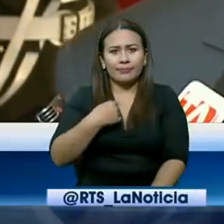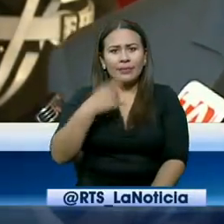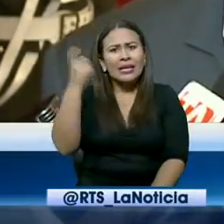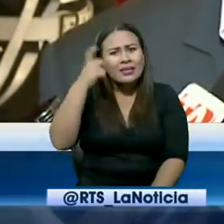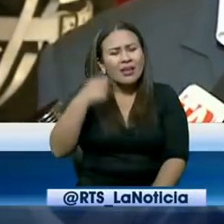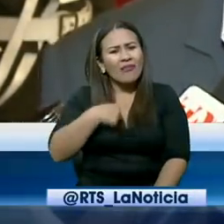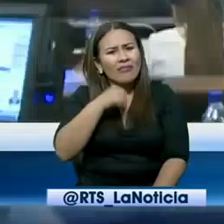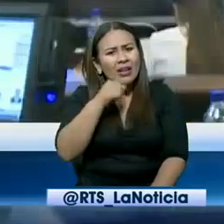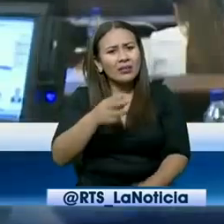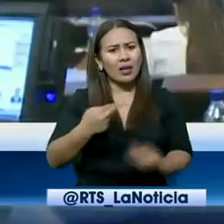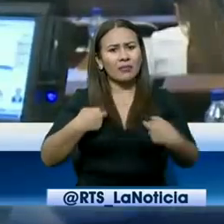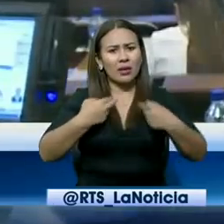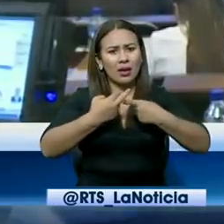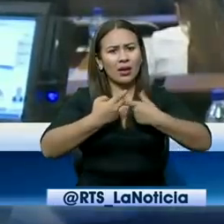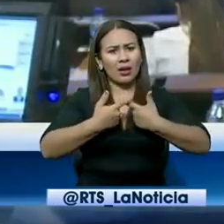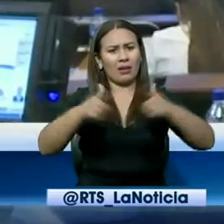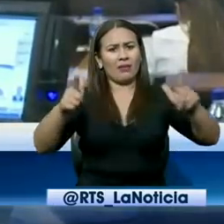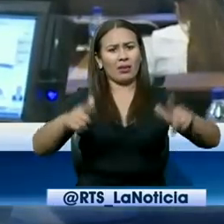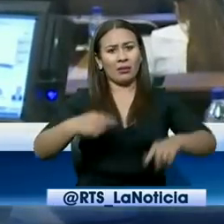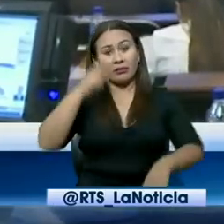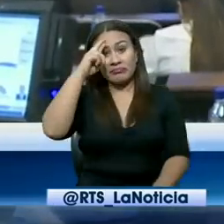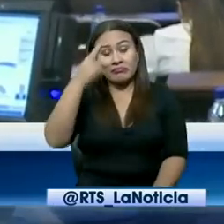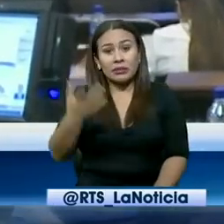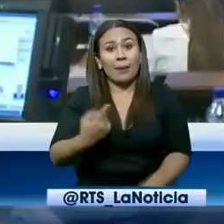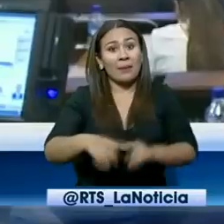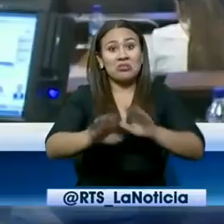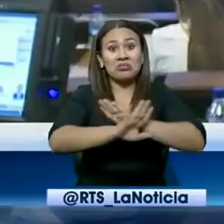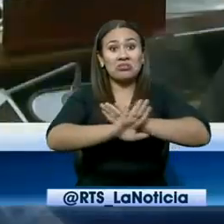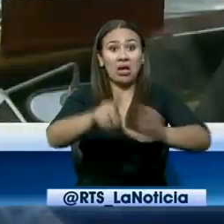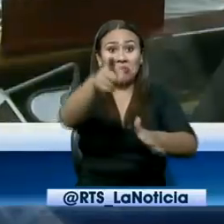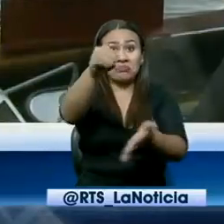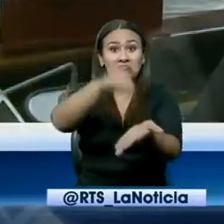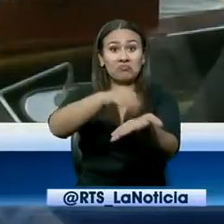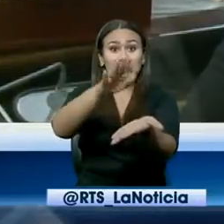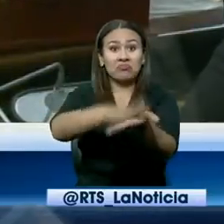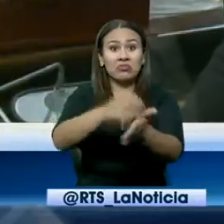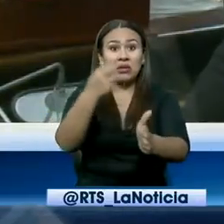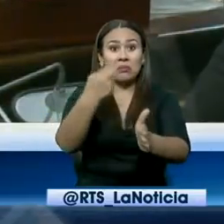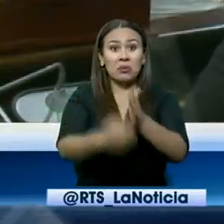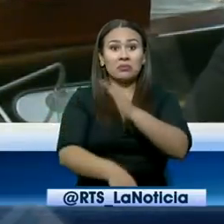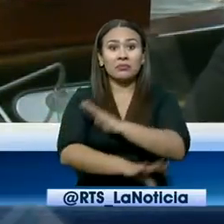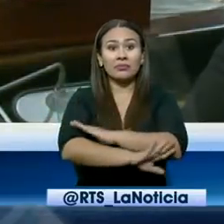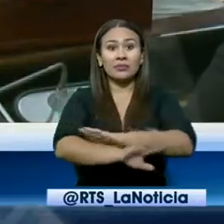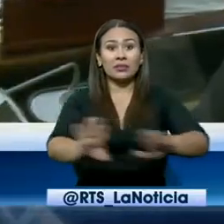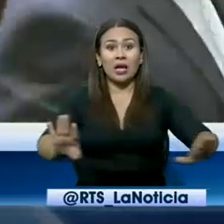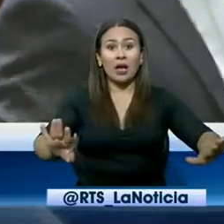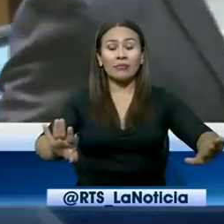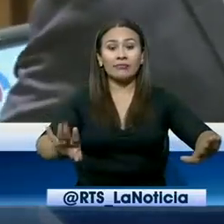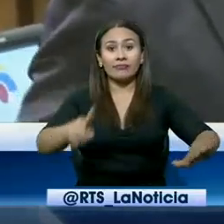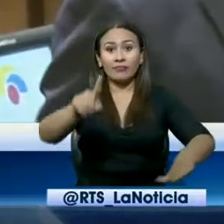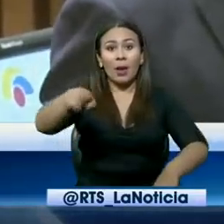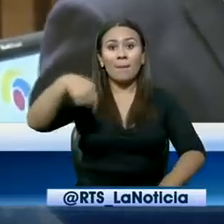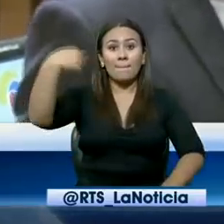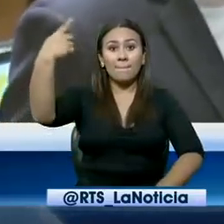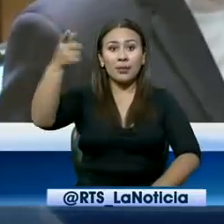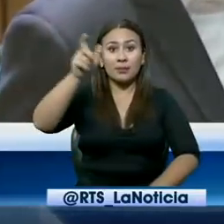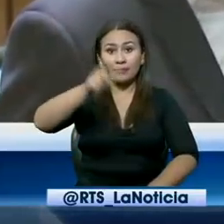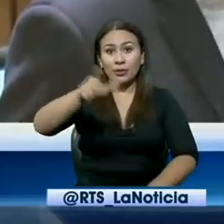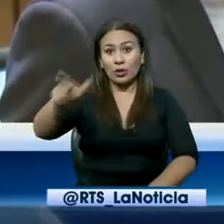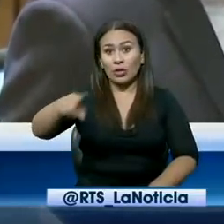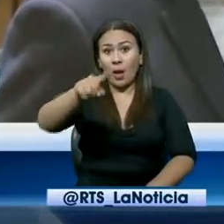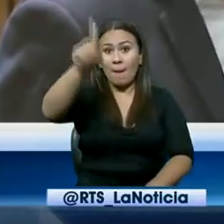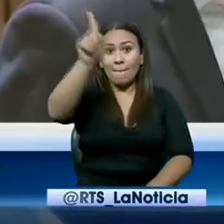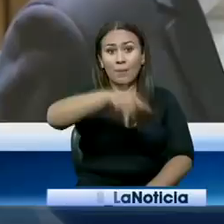de expresión. En todo caso, la sanción está impuesta y deberá ejecutarse desde la próxima sesión de pleno. Los legisladores no podrán participar